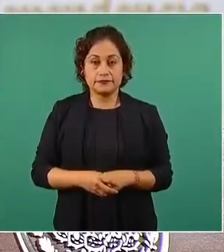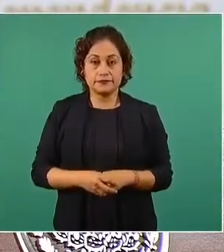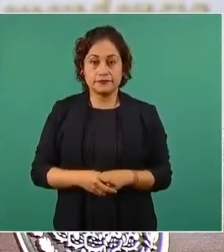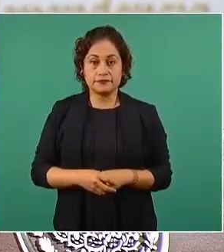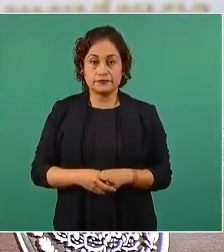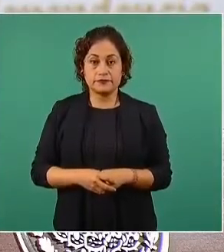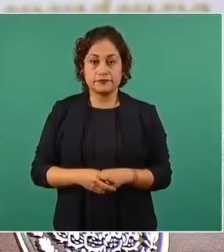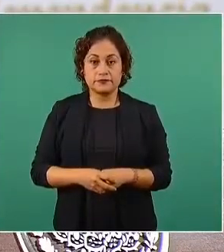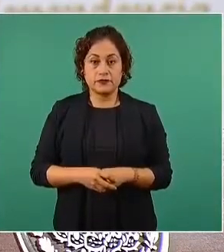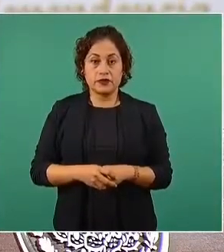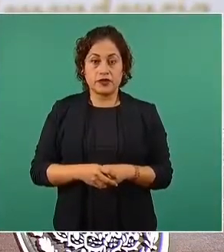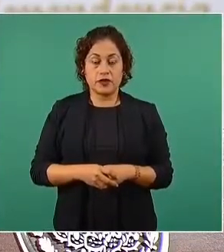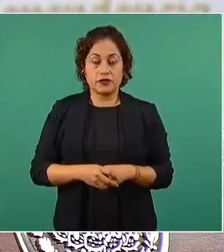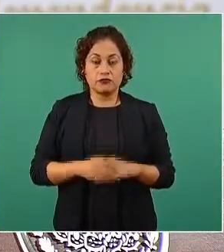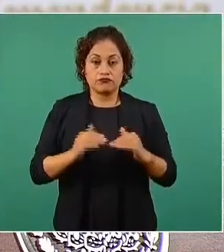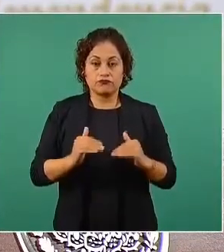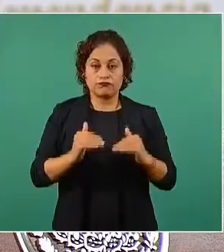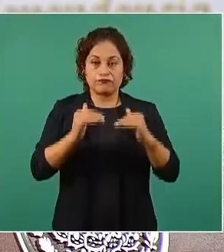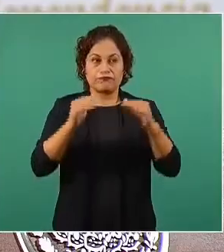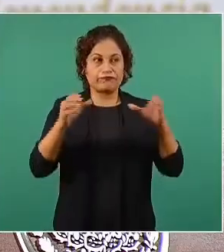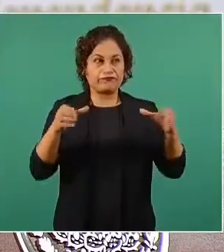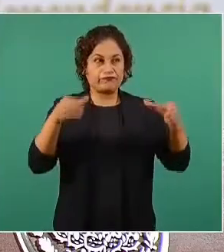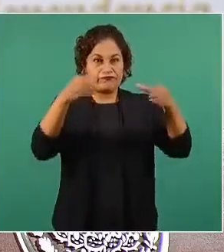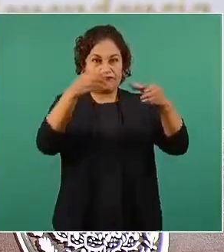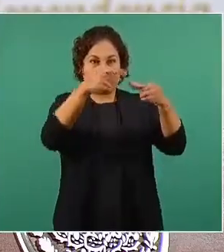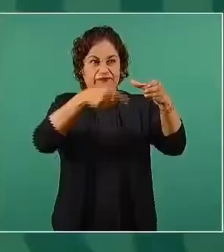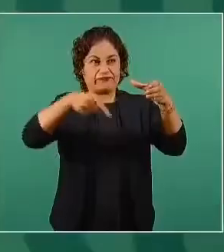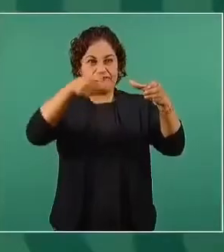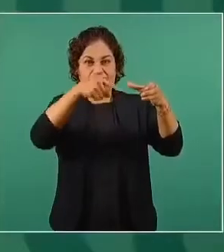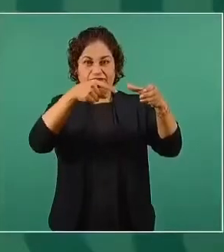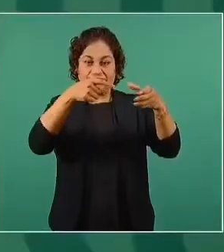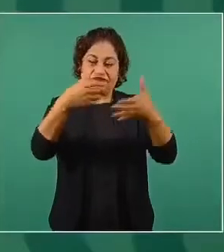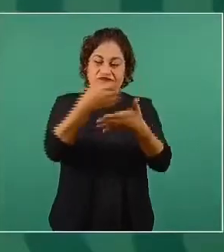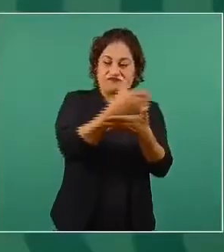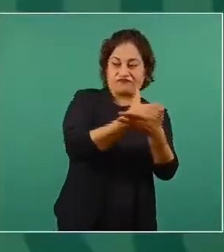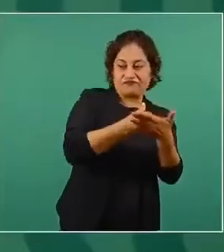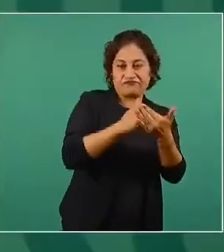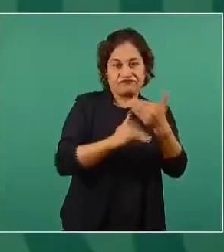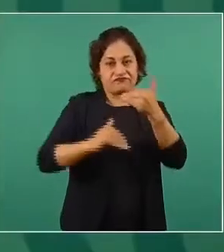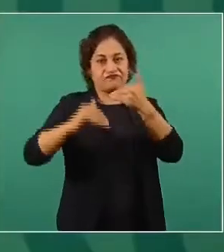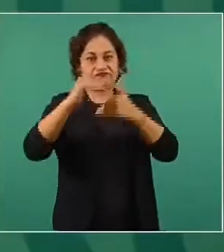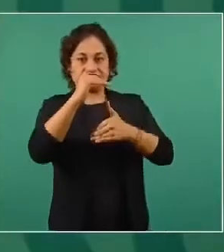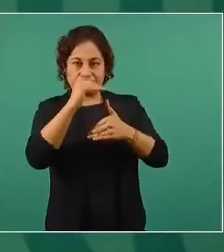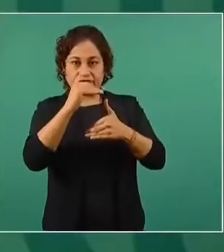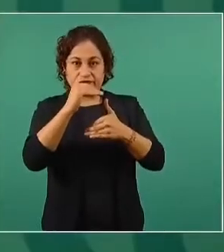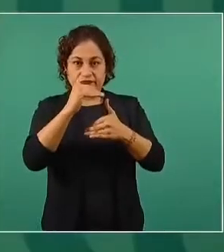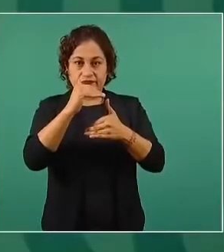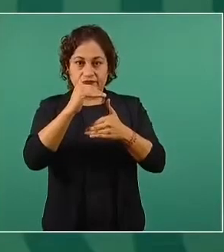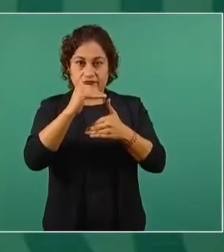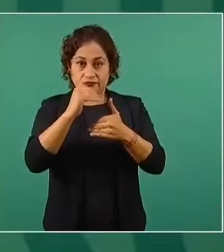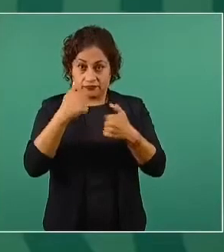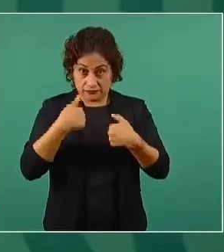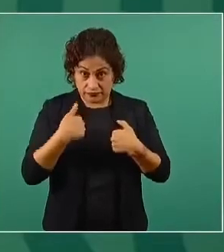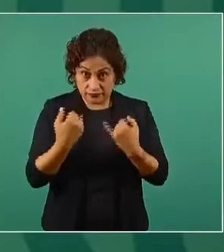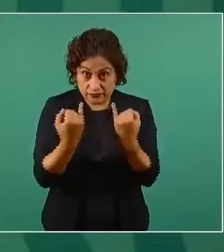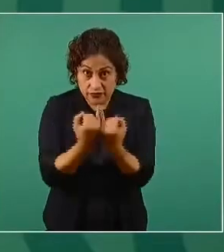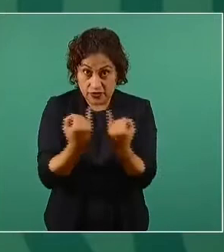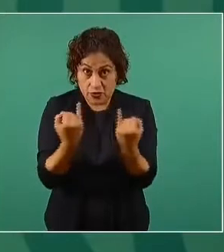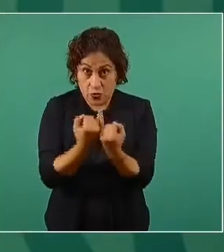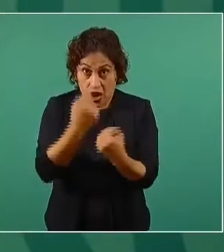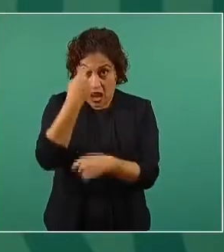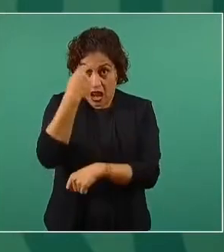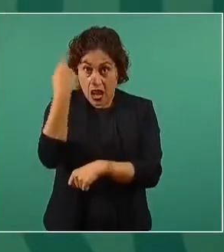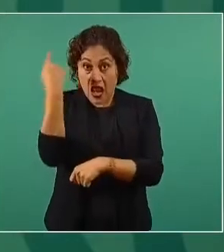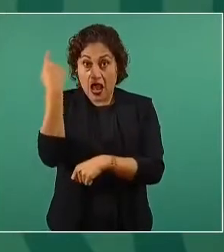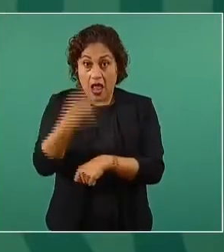grupos de intereses creados, que se mantuvieran los privilegios, para que el gobierno siguiera al servicio de